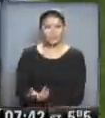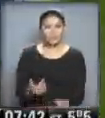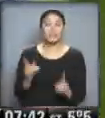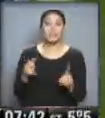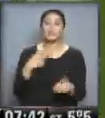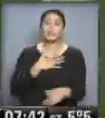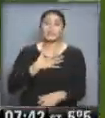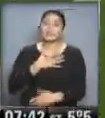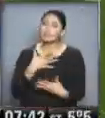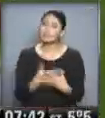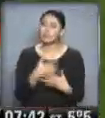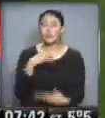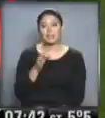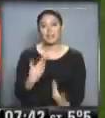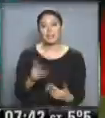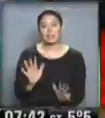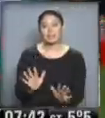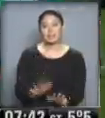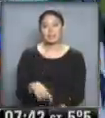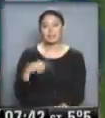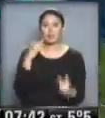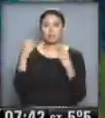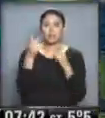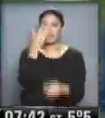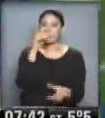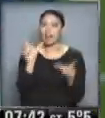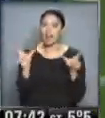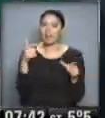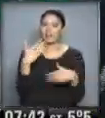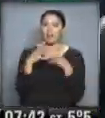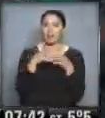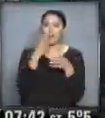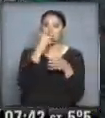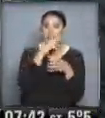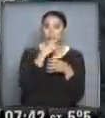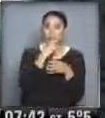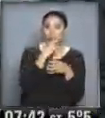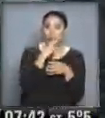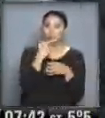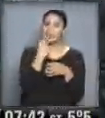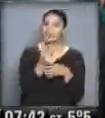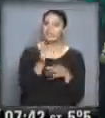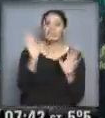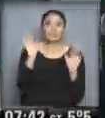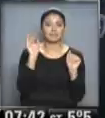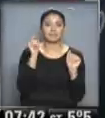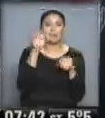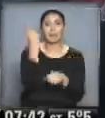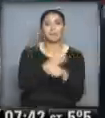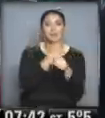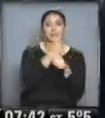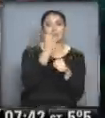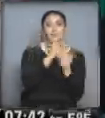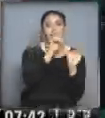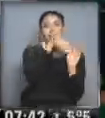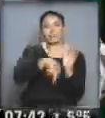cuanto a la angustia uno sabe que esto puede suceder. Repercusiones en el final del partido con el equipo sanjuanino que le dijo adiós a la primera